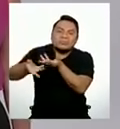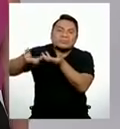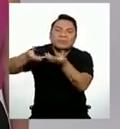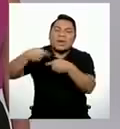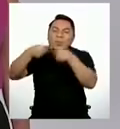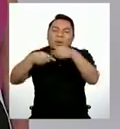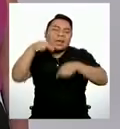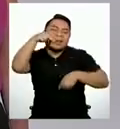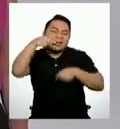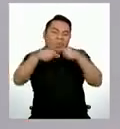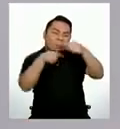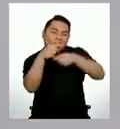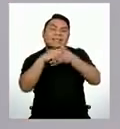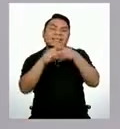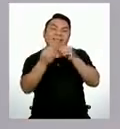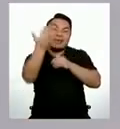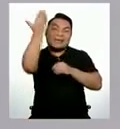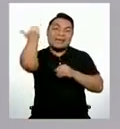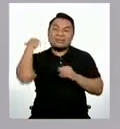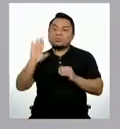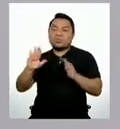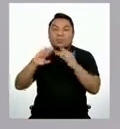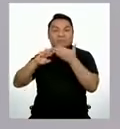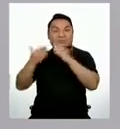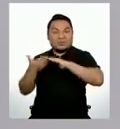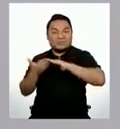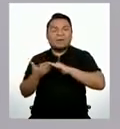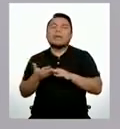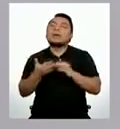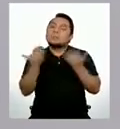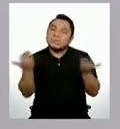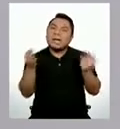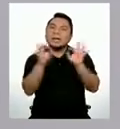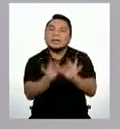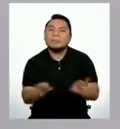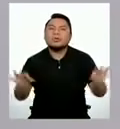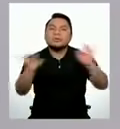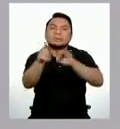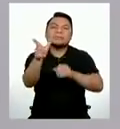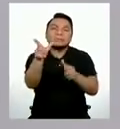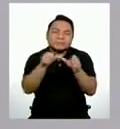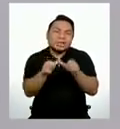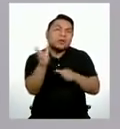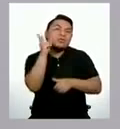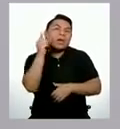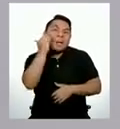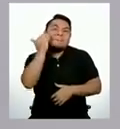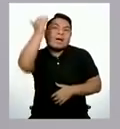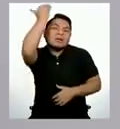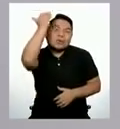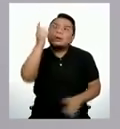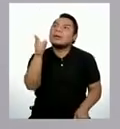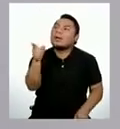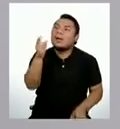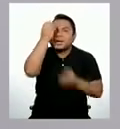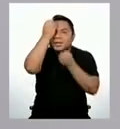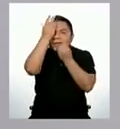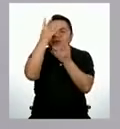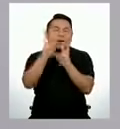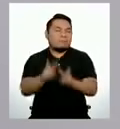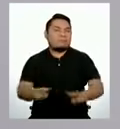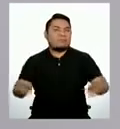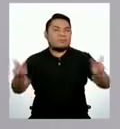nuestros nietos y bisnietos. Por ello es muy importante seguir escuchando a los mayores, porque tienen información